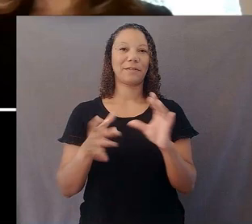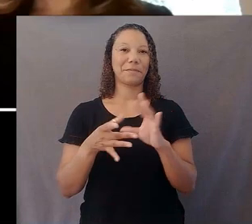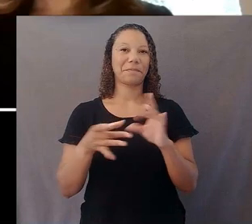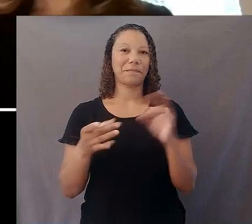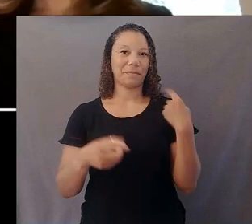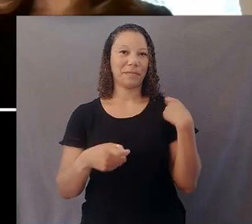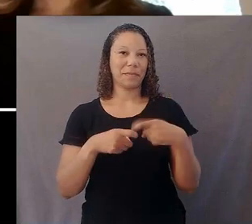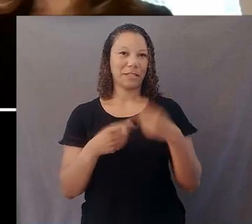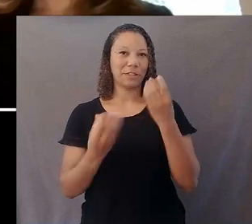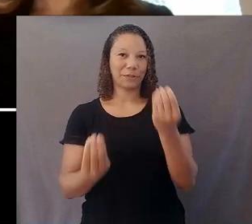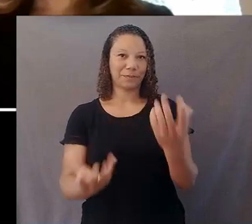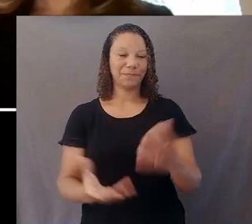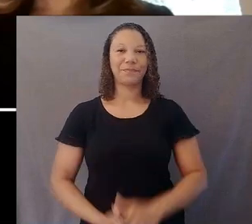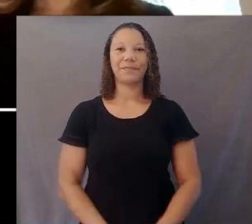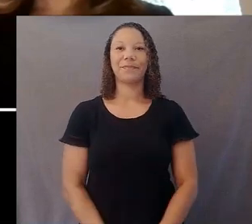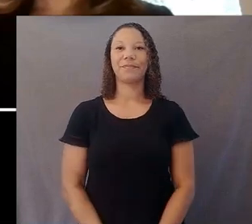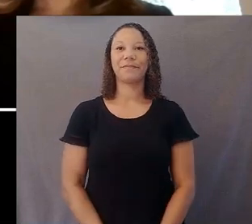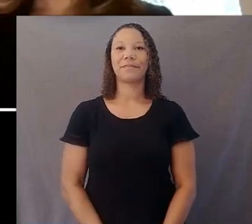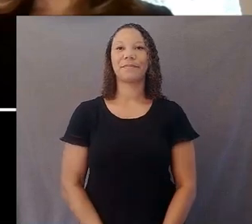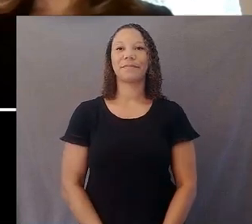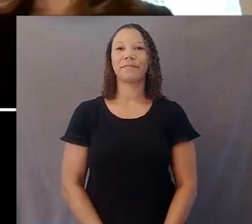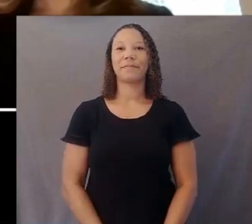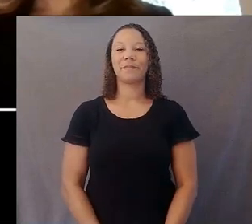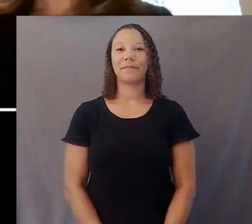sus escuelas. Por favor, visite el sitio web